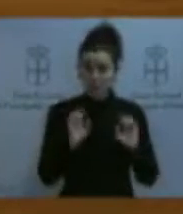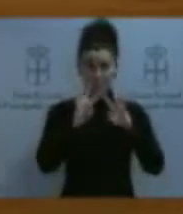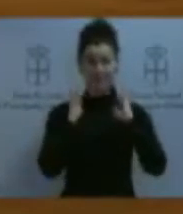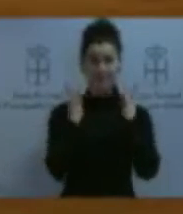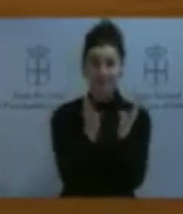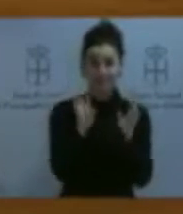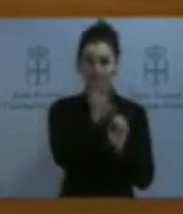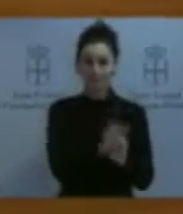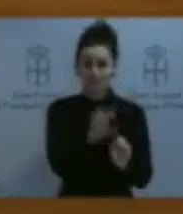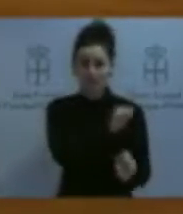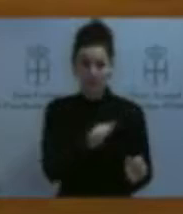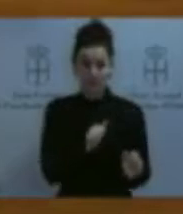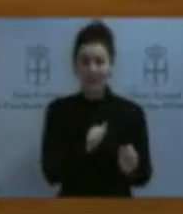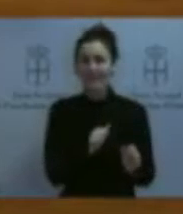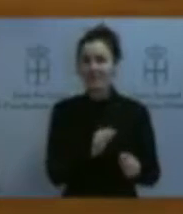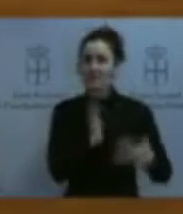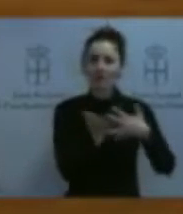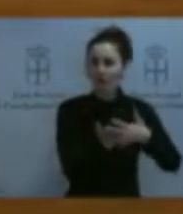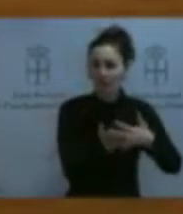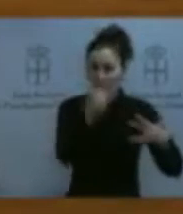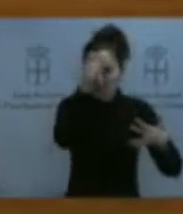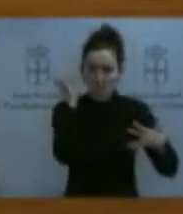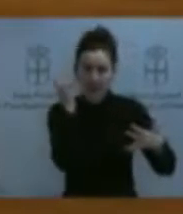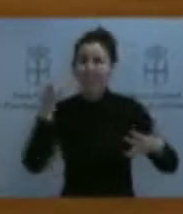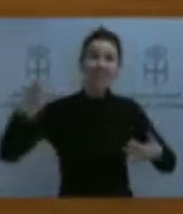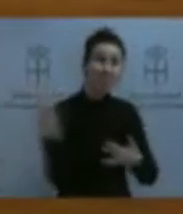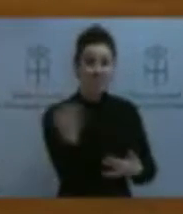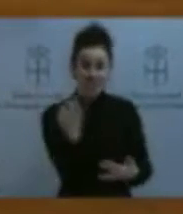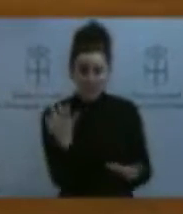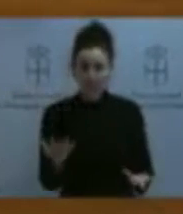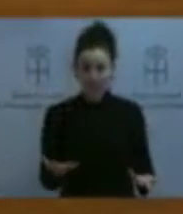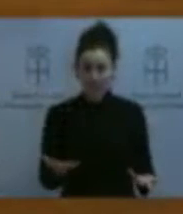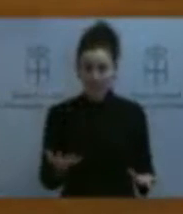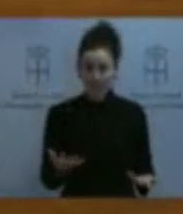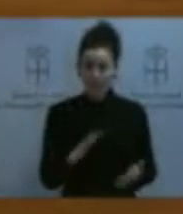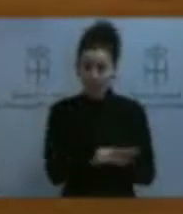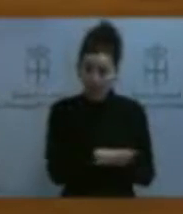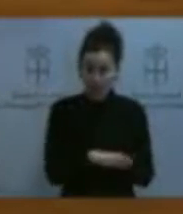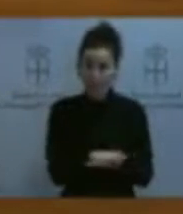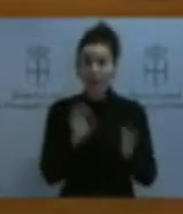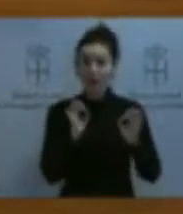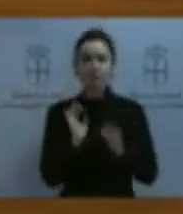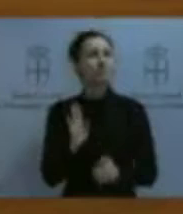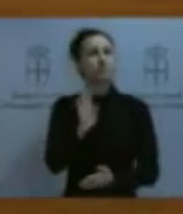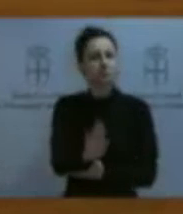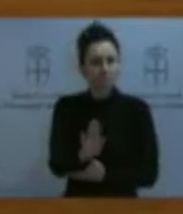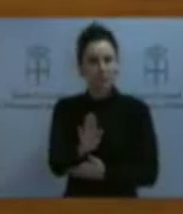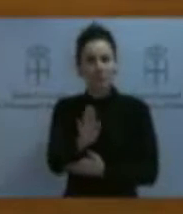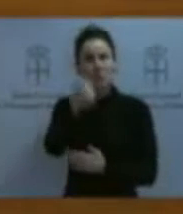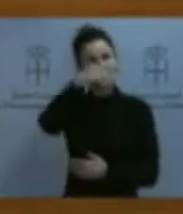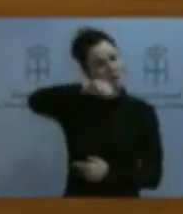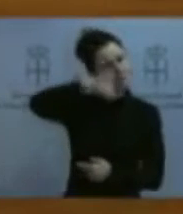relevante que sea paritario entre hombres y mujeres, cuando estamos hablando que la representación está siendo muy masculinizada de la migración asturiana,